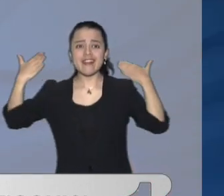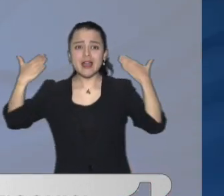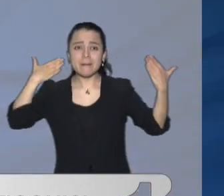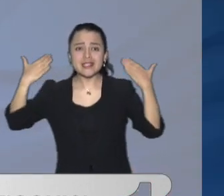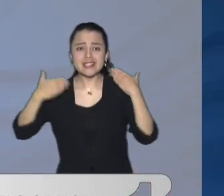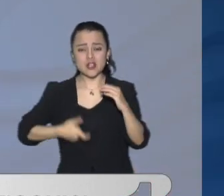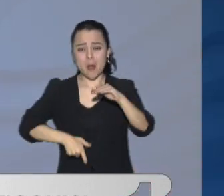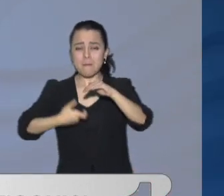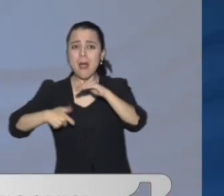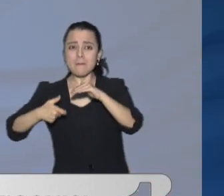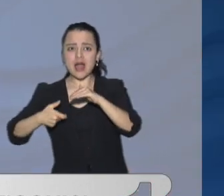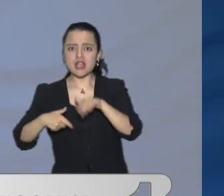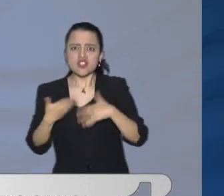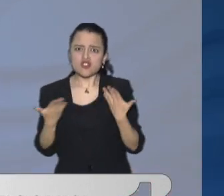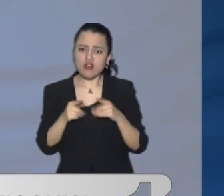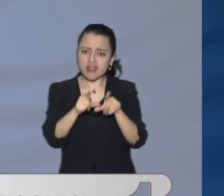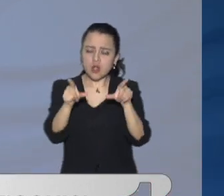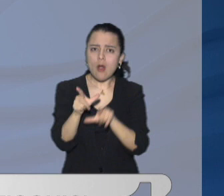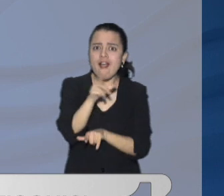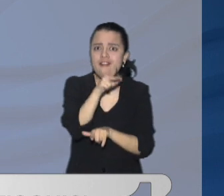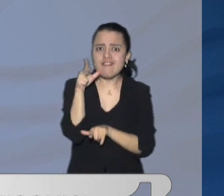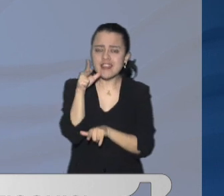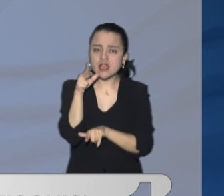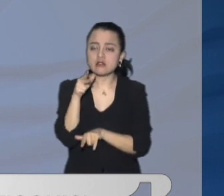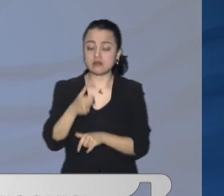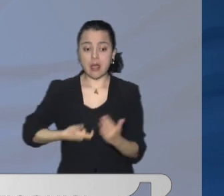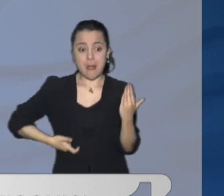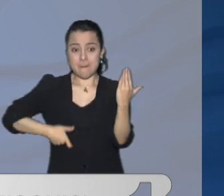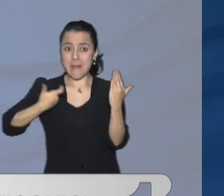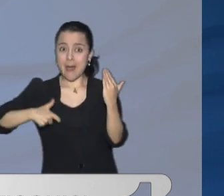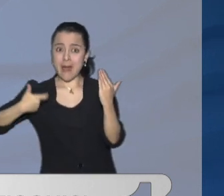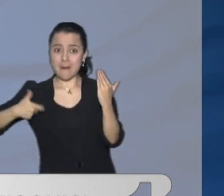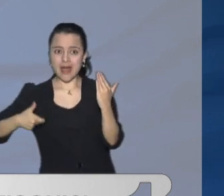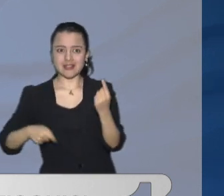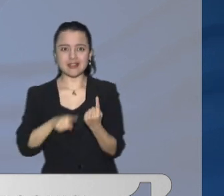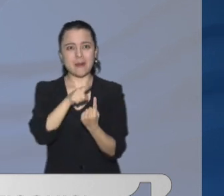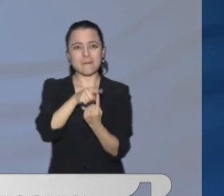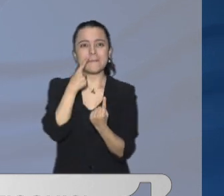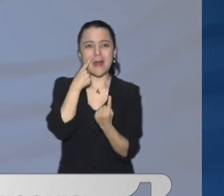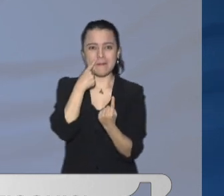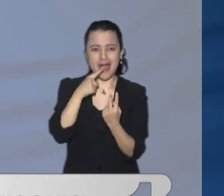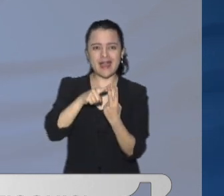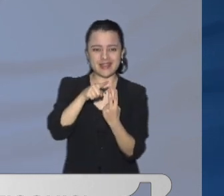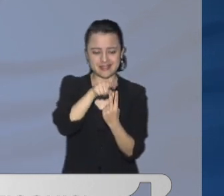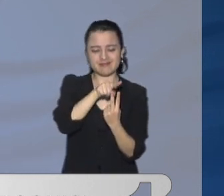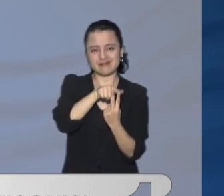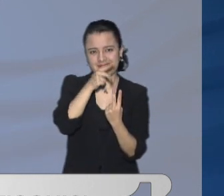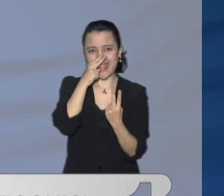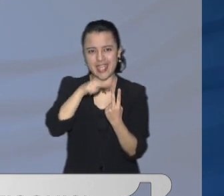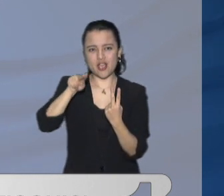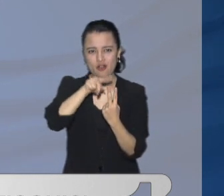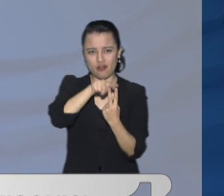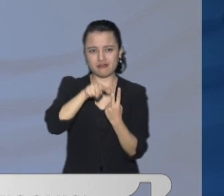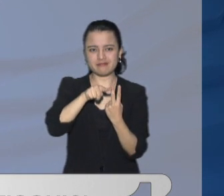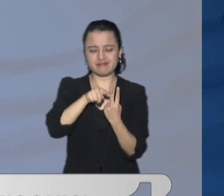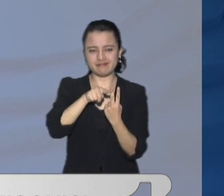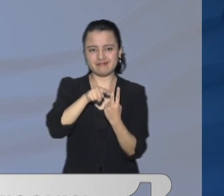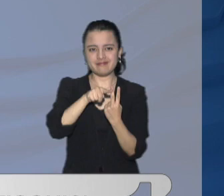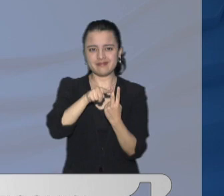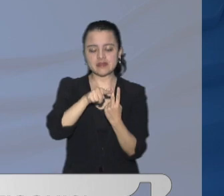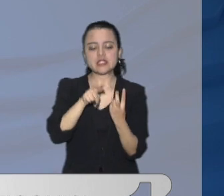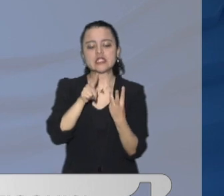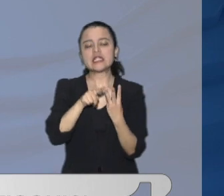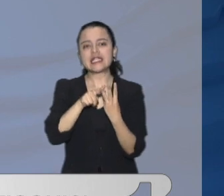municipio de Ciudad Bolívar y dispararon contra tres personas, padre e hijo que murieron, un hijo de 17 años, un hombre de 38 y